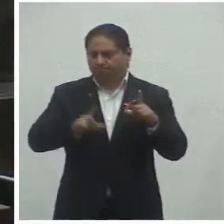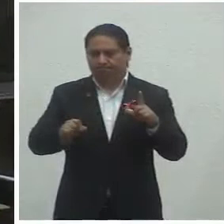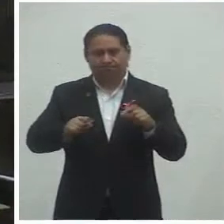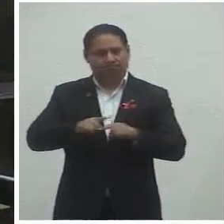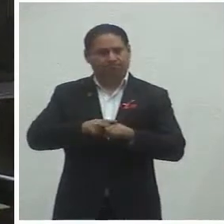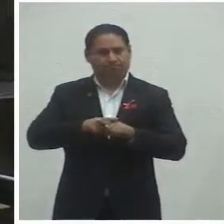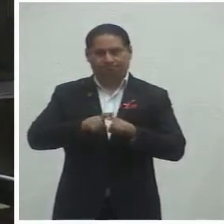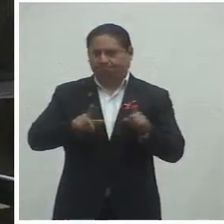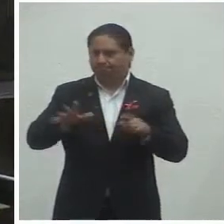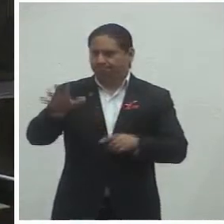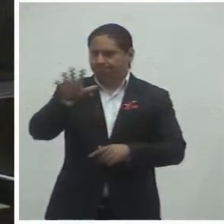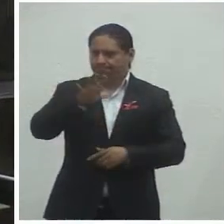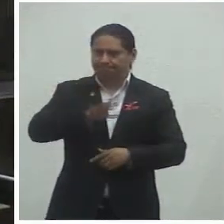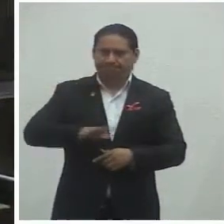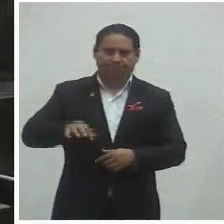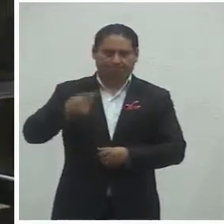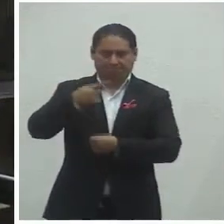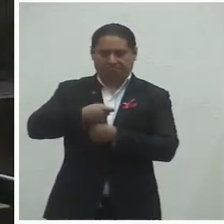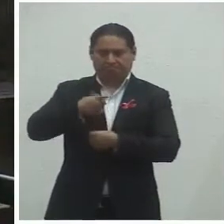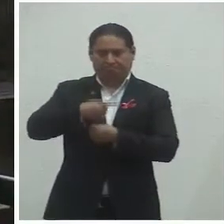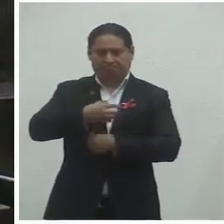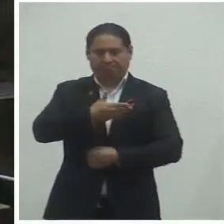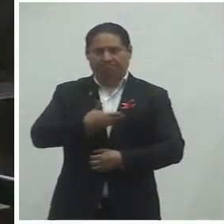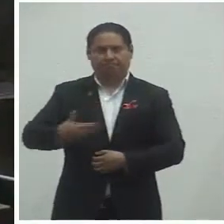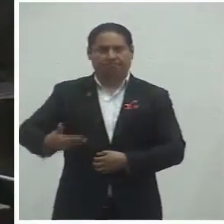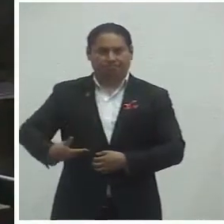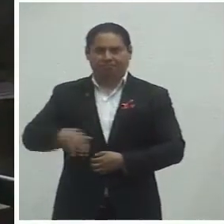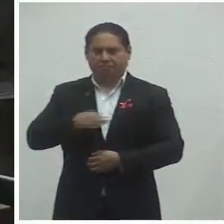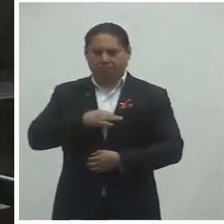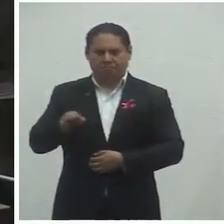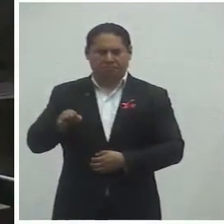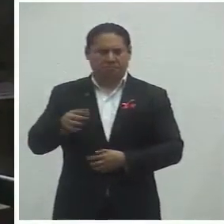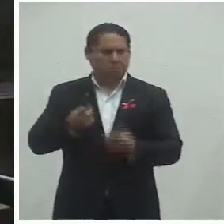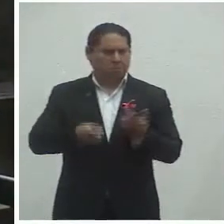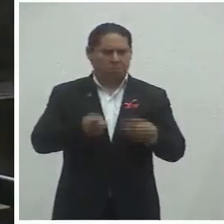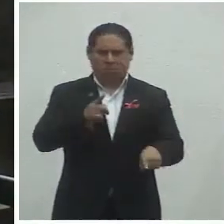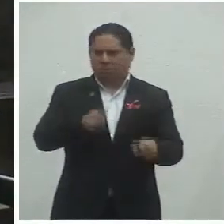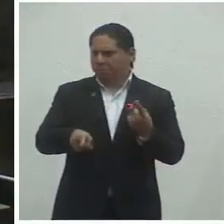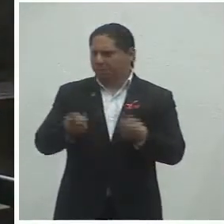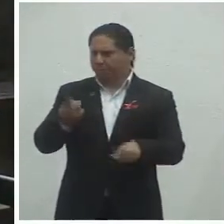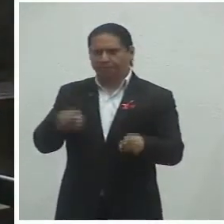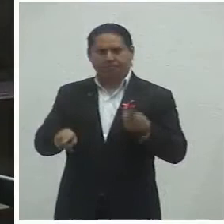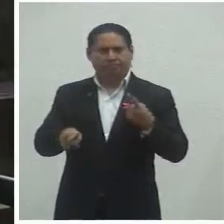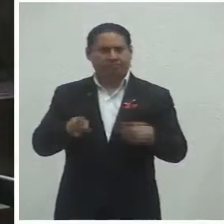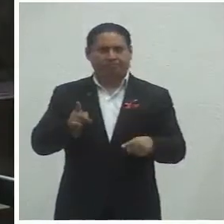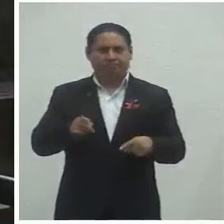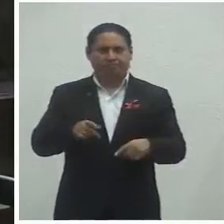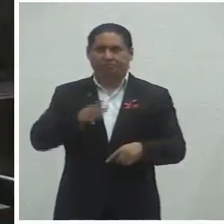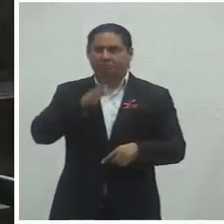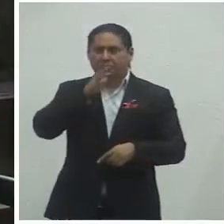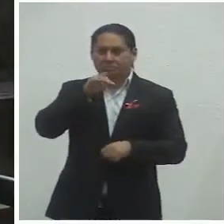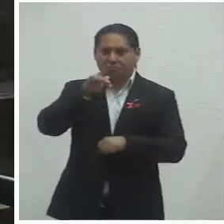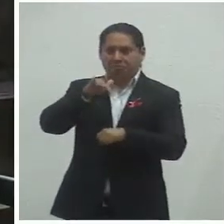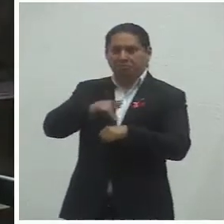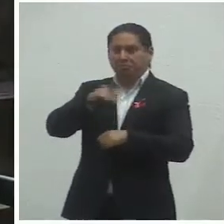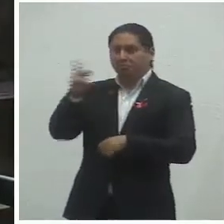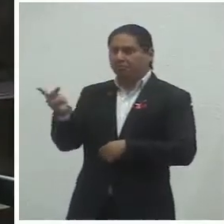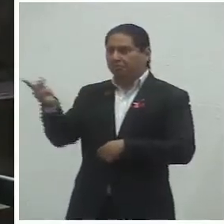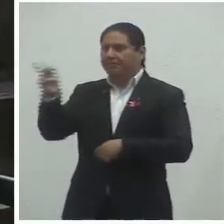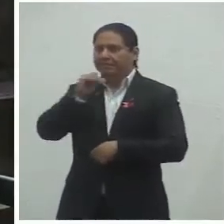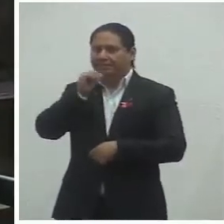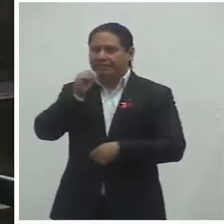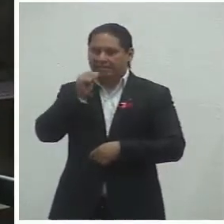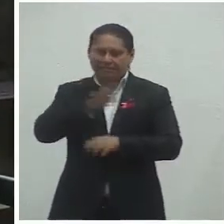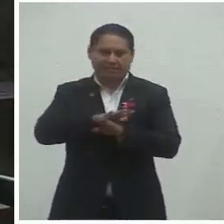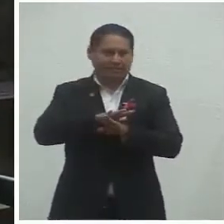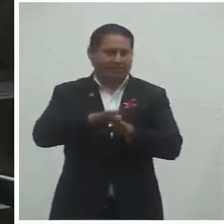sentidos. Un primer mandatario podía gobernar sin ser cuestionado, porque nadie en su gabinete